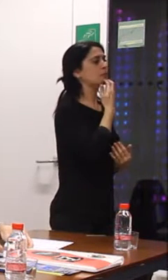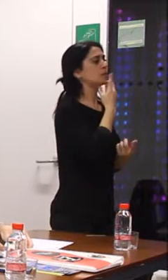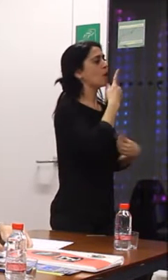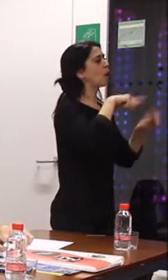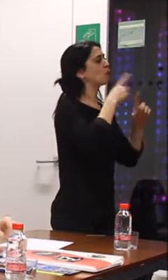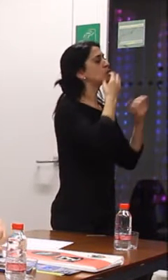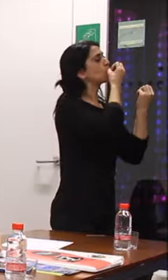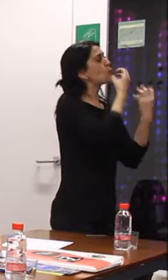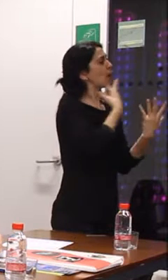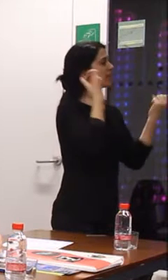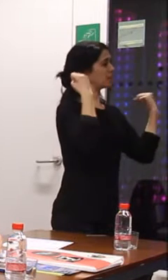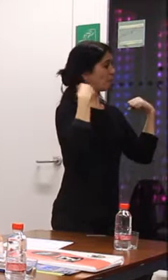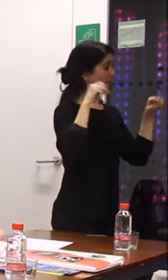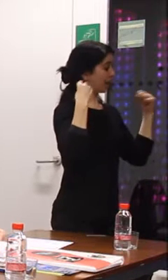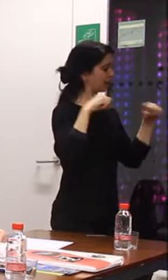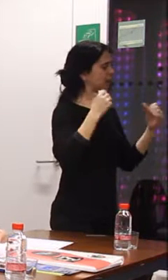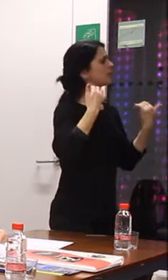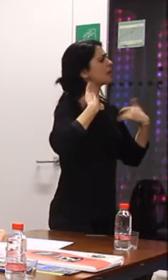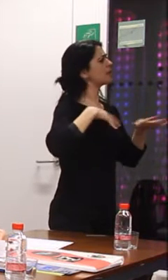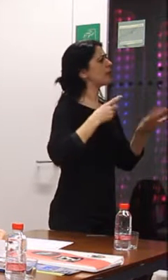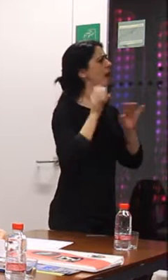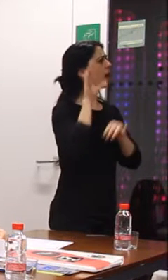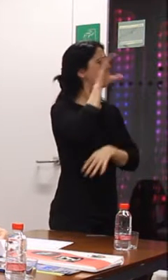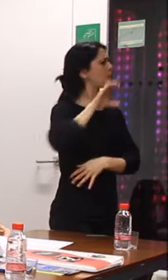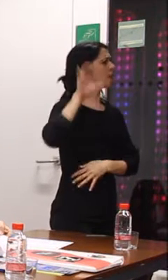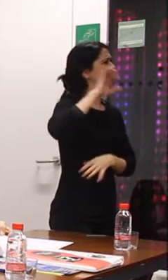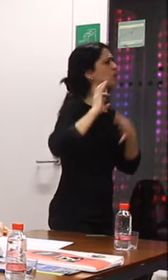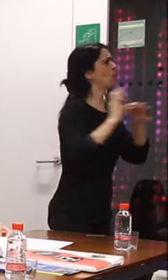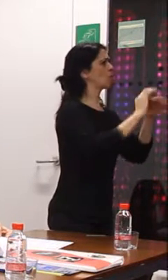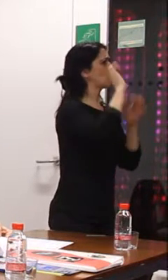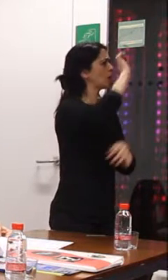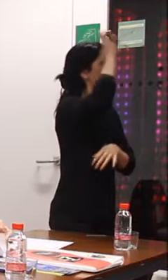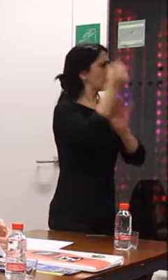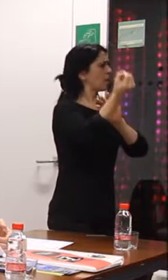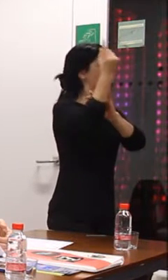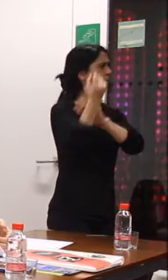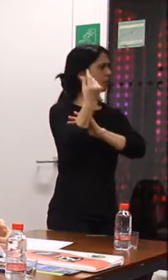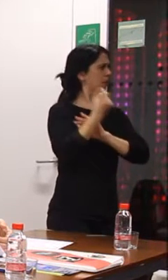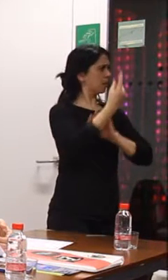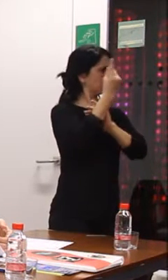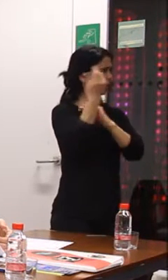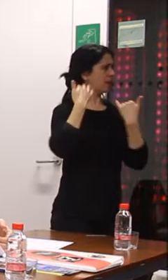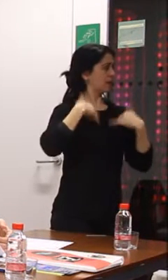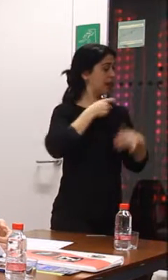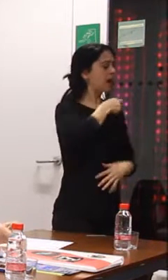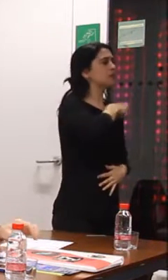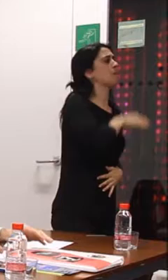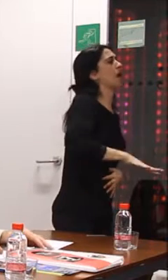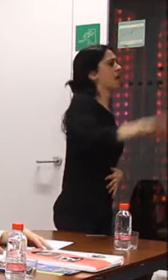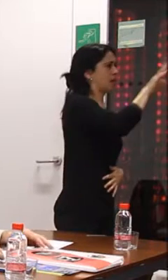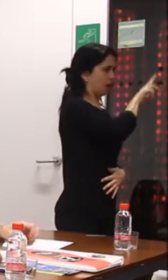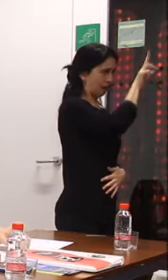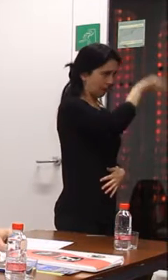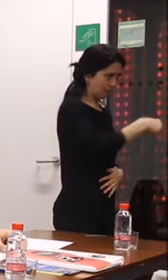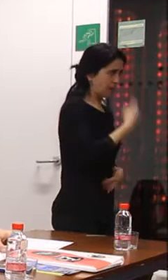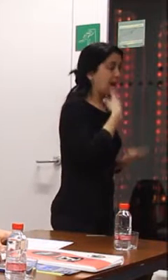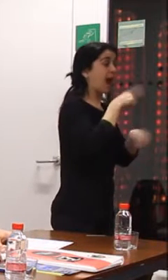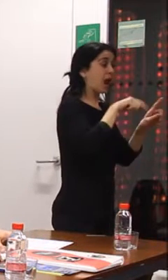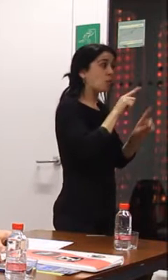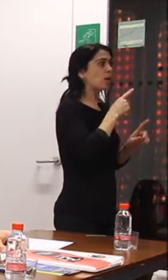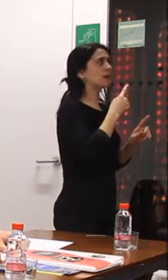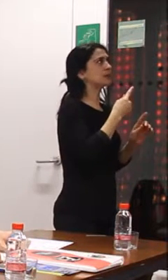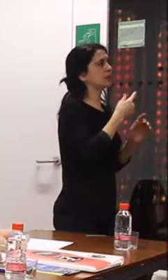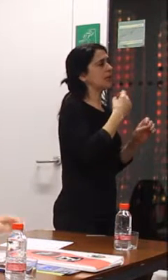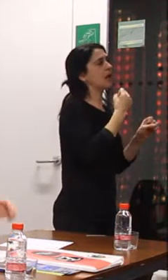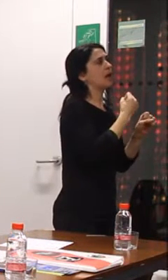prácticas que se están generando en muchos países de la Unión Europea y también a nivel estatal. Hay algunas que España pues ya ha